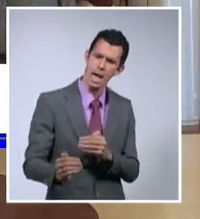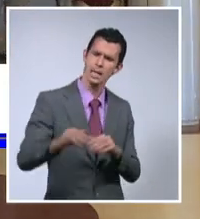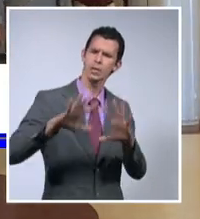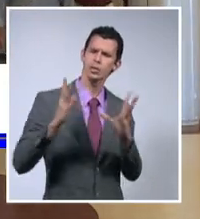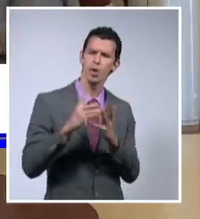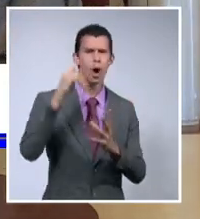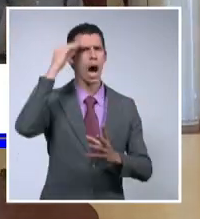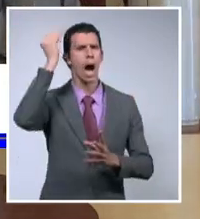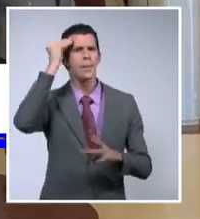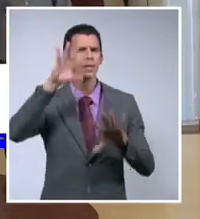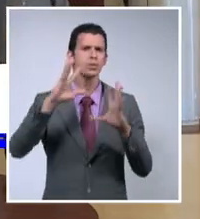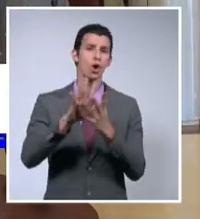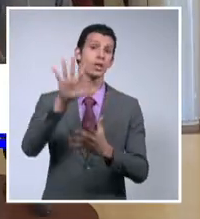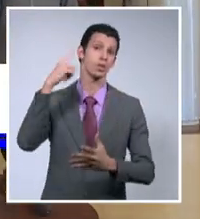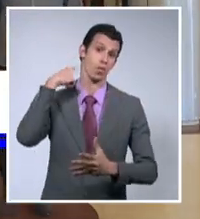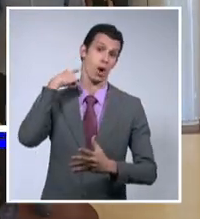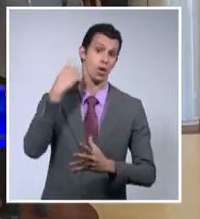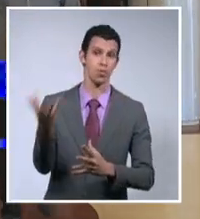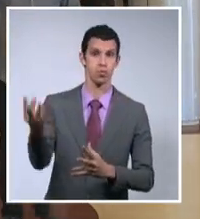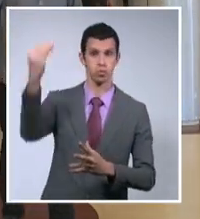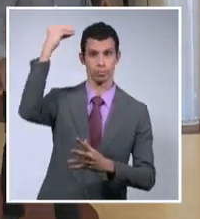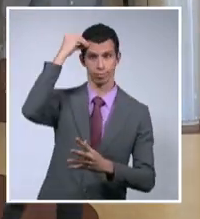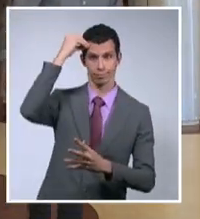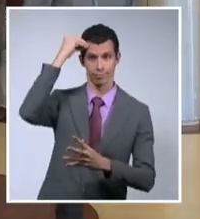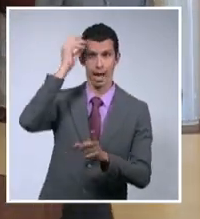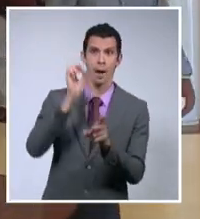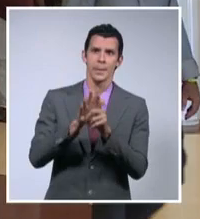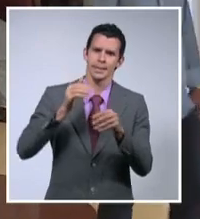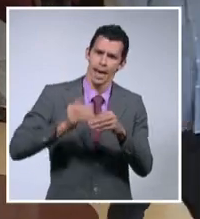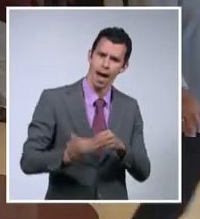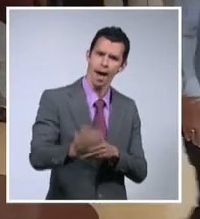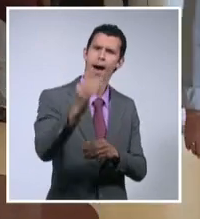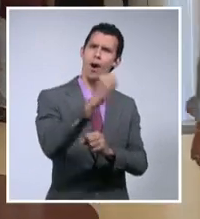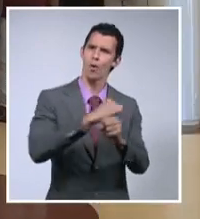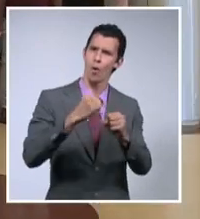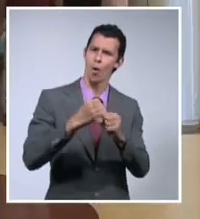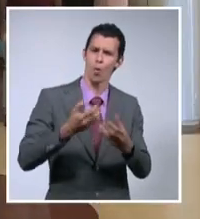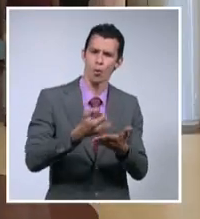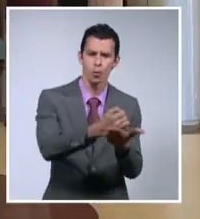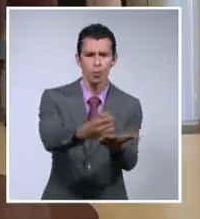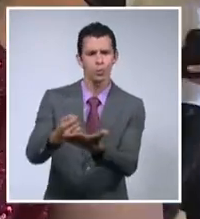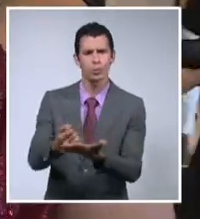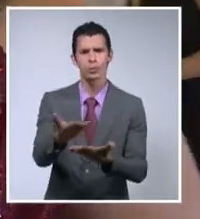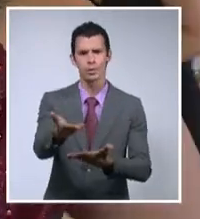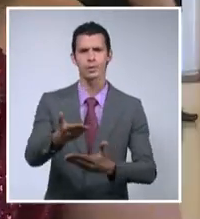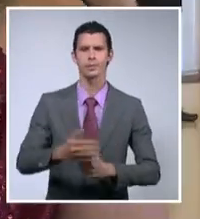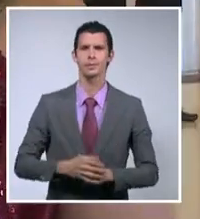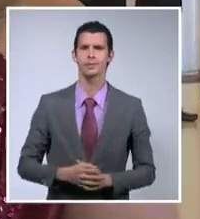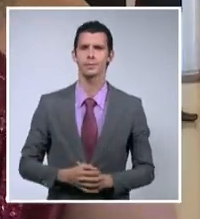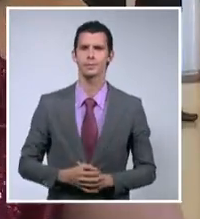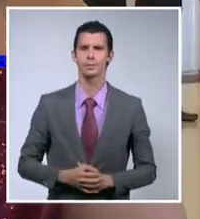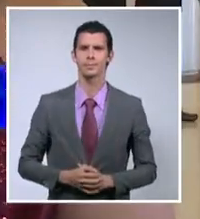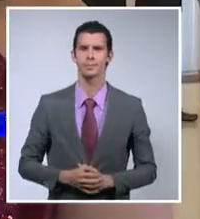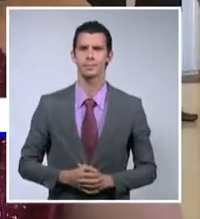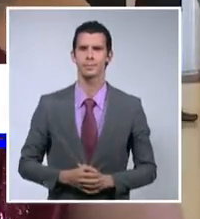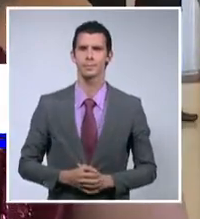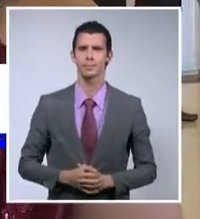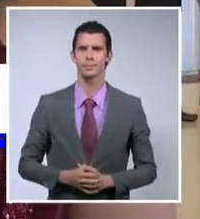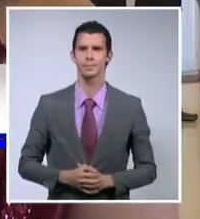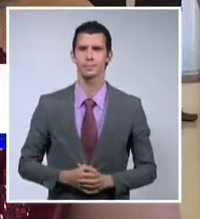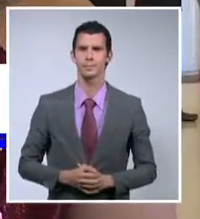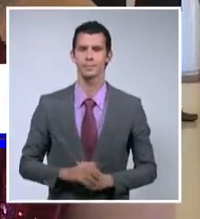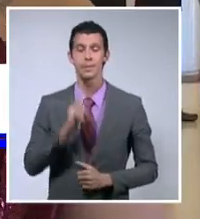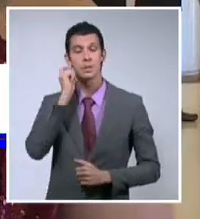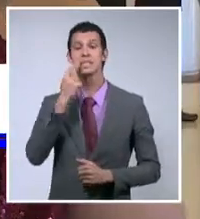estos 5 años en la carrera, donde queremos aportar nuestros conocimientos y nuestro granito de arena. Y más nosotros que somos recién